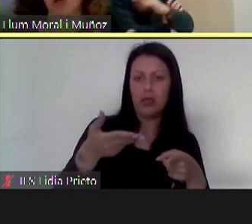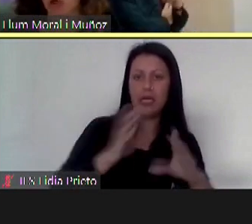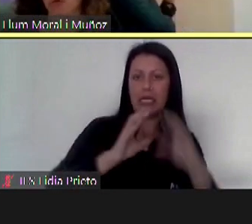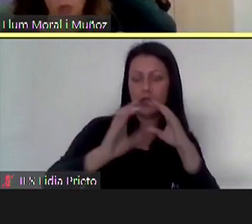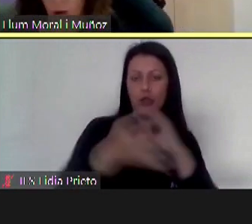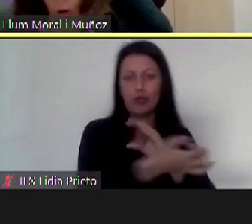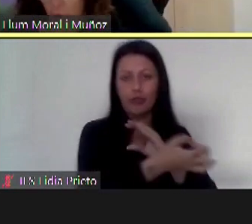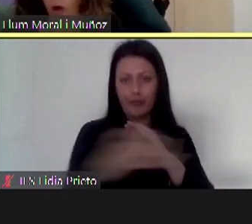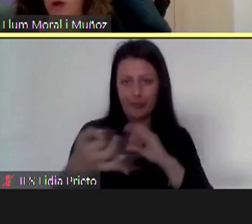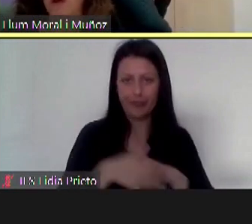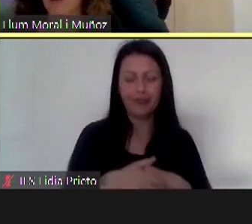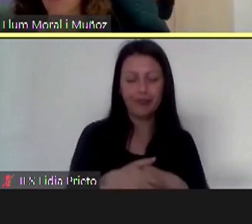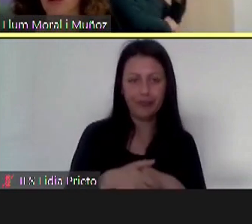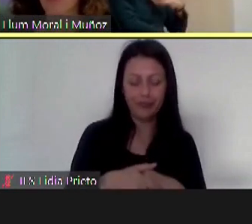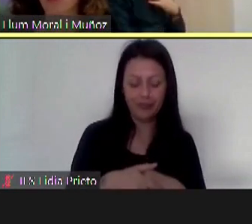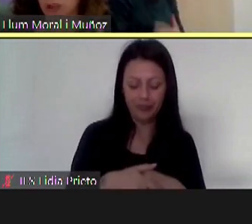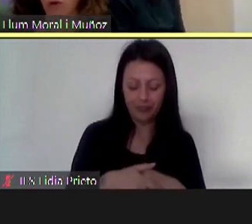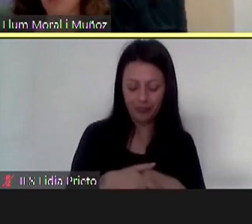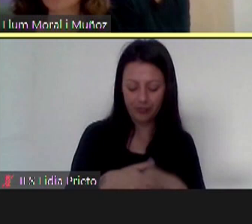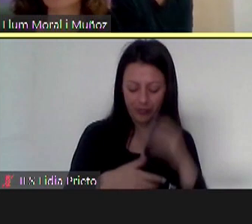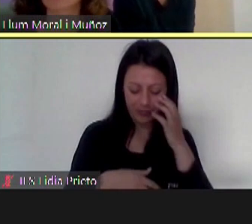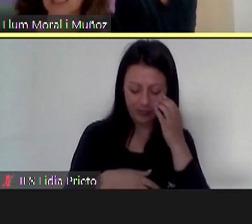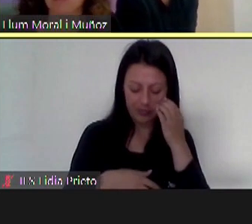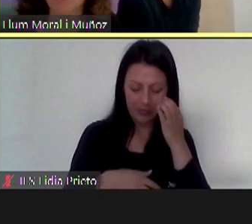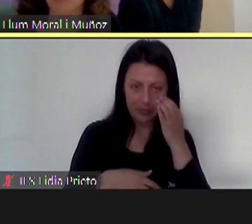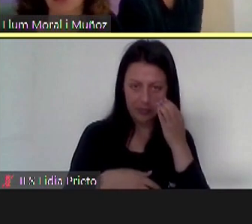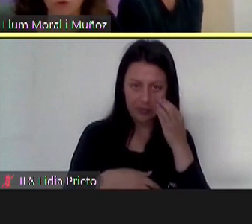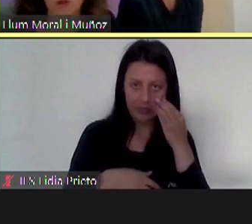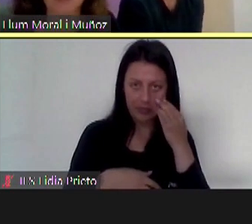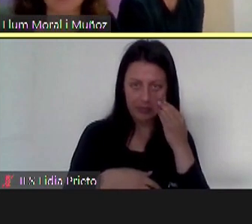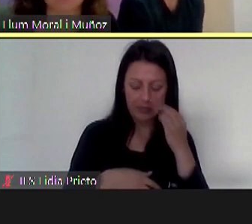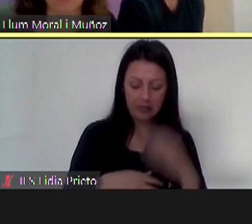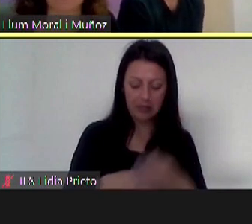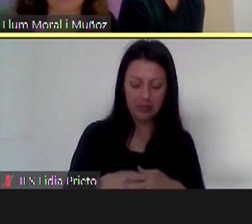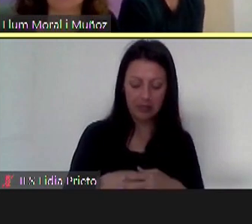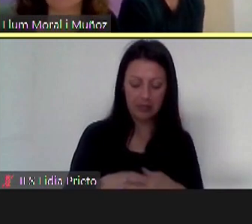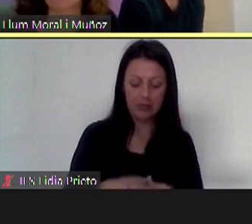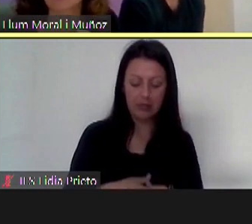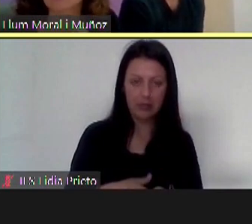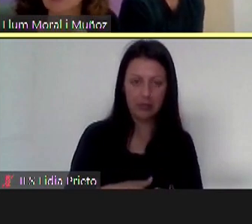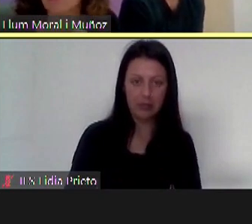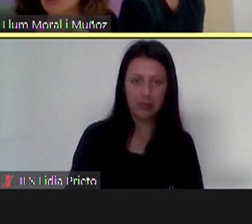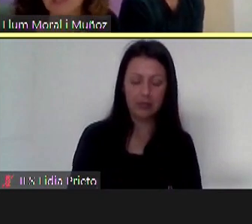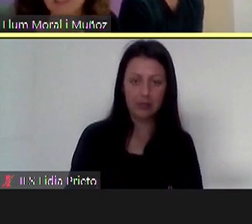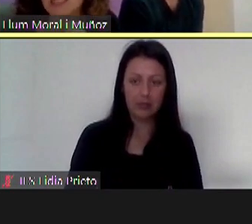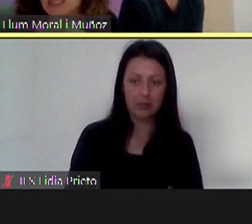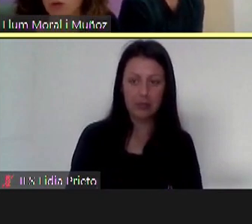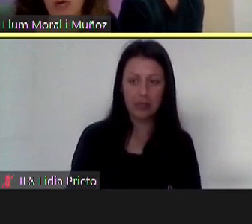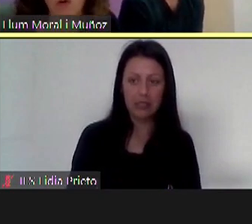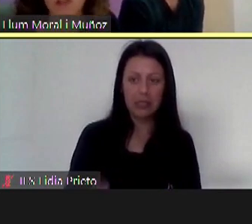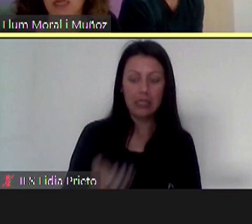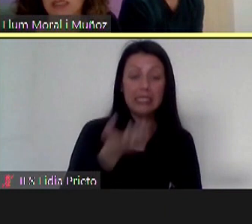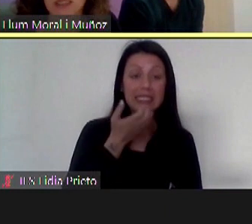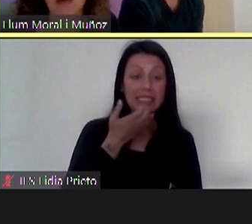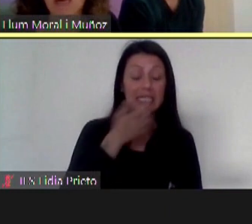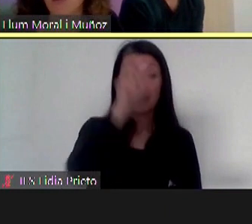hacer ni que vemos ni que oímos algo que no vemos y no oímos, sí que debemos de reconducir esa situación. Si la persona se está sintiendo